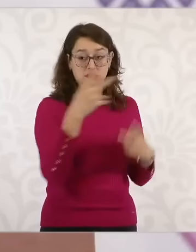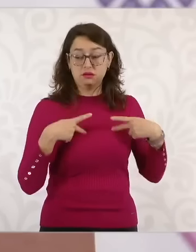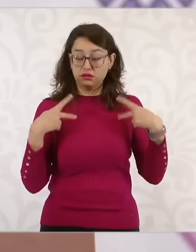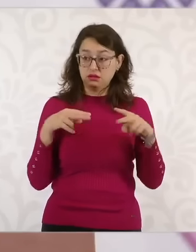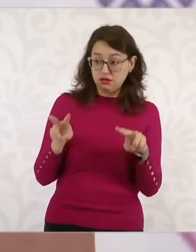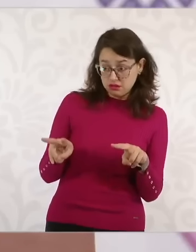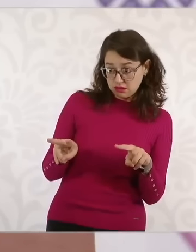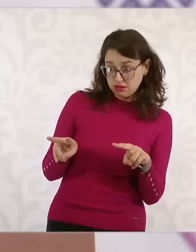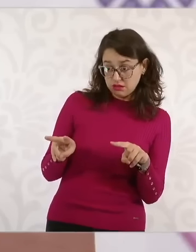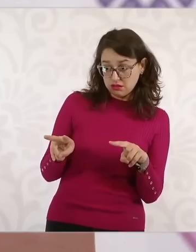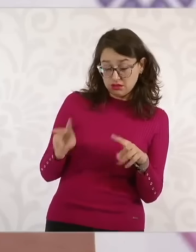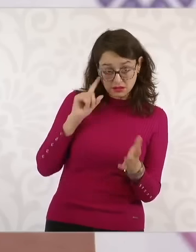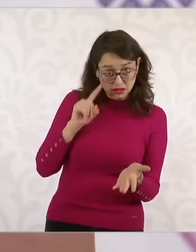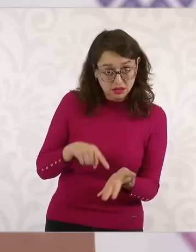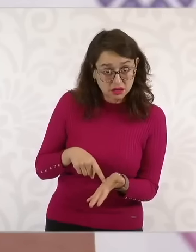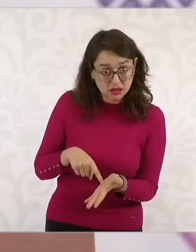ver,